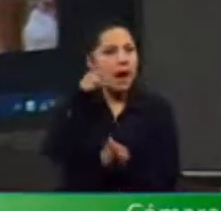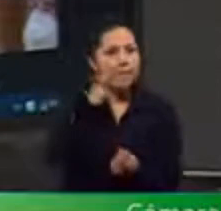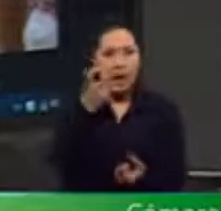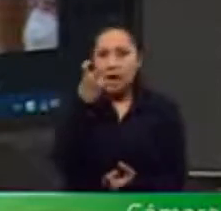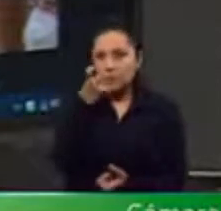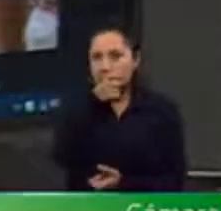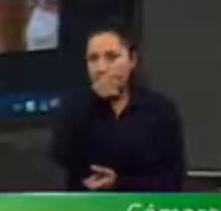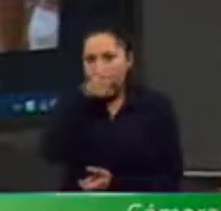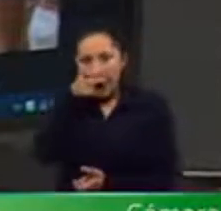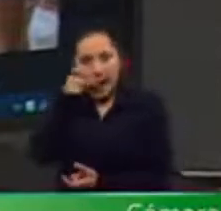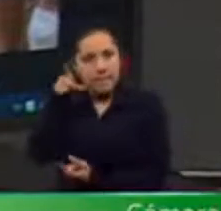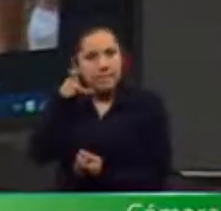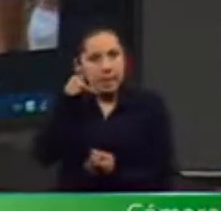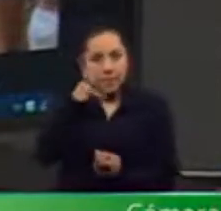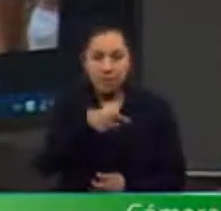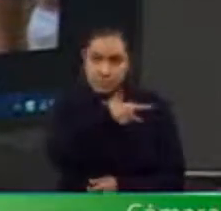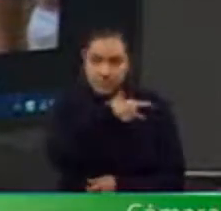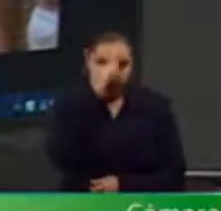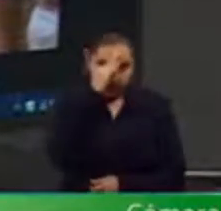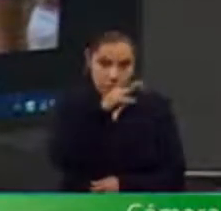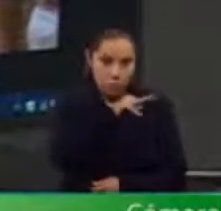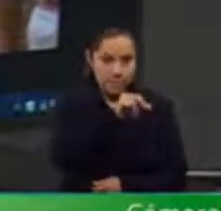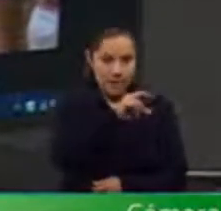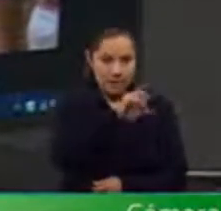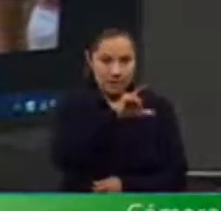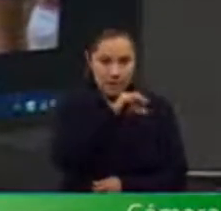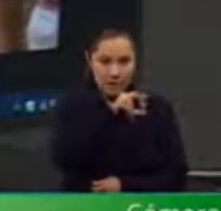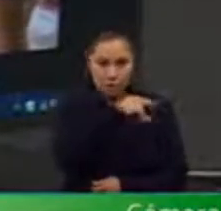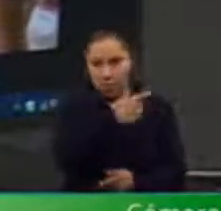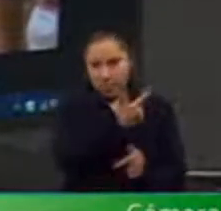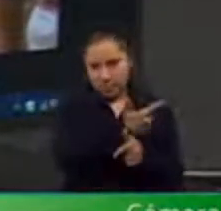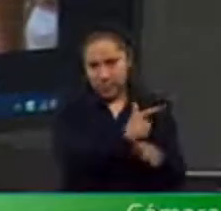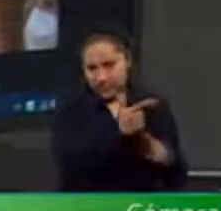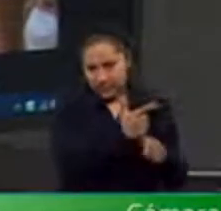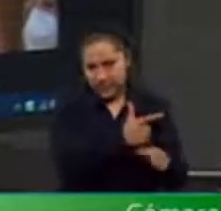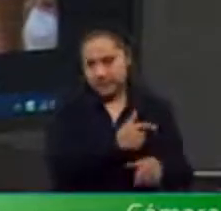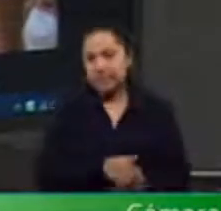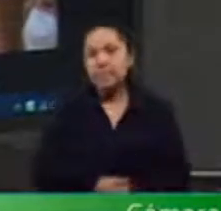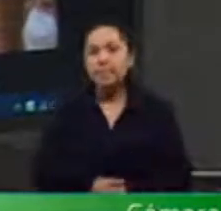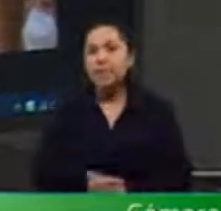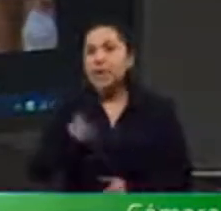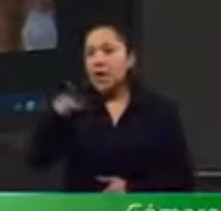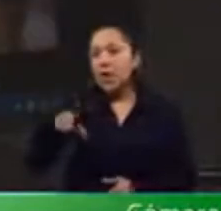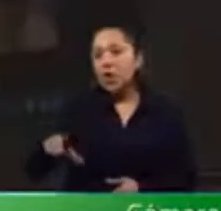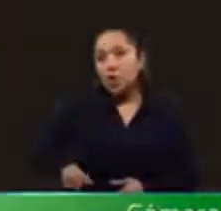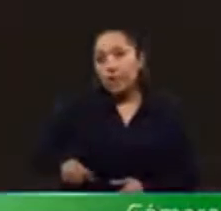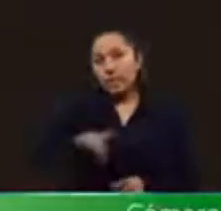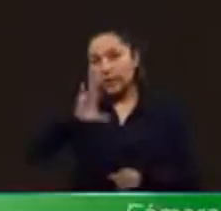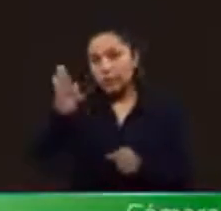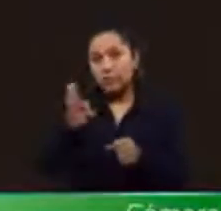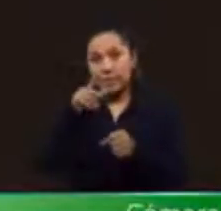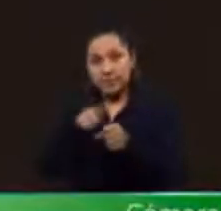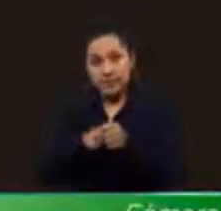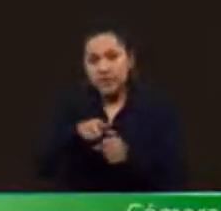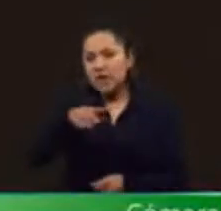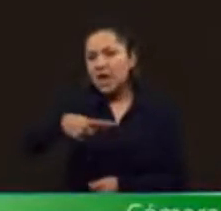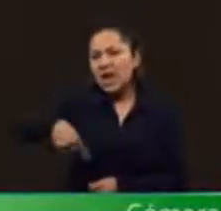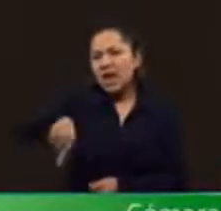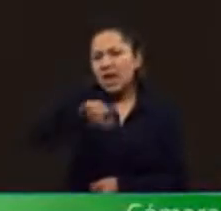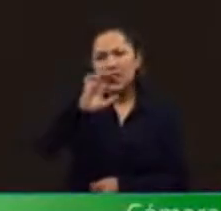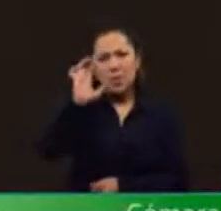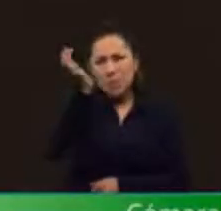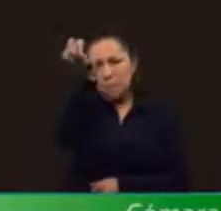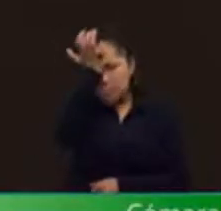señor Marcelino Taxista. Los borregos del gobierno federal que no tienen visión ni